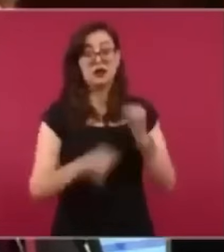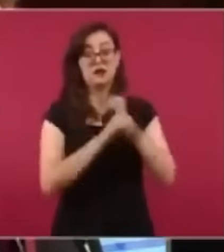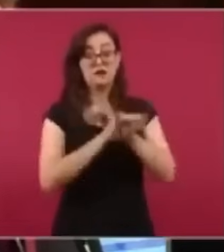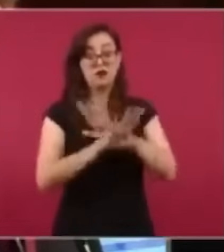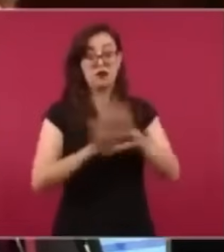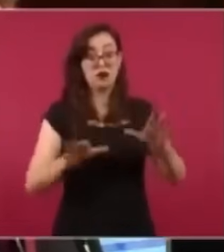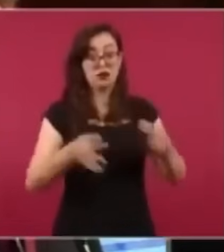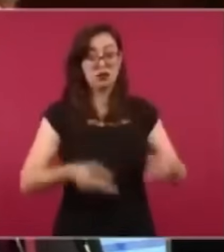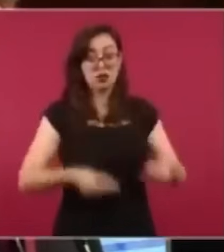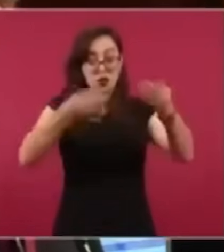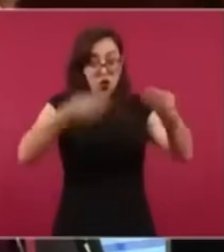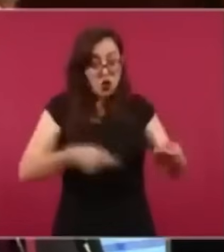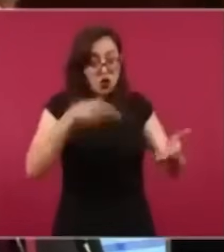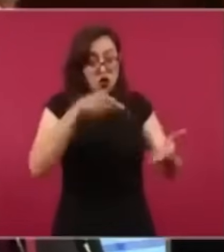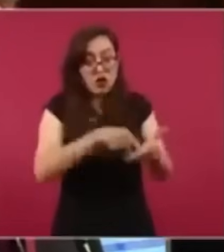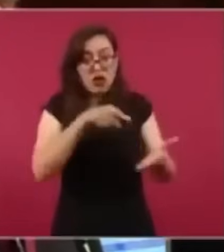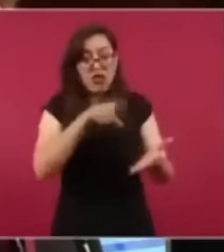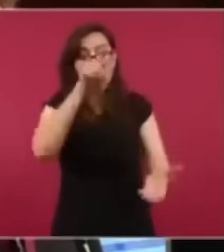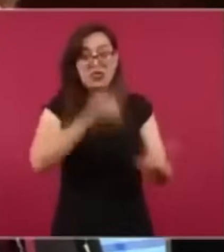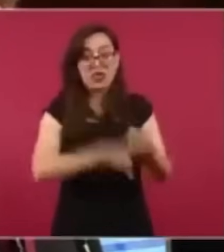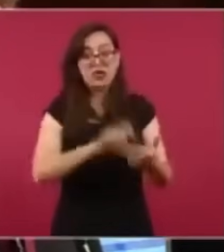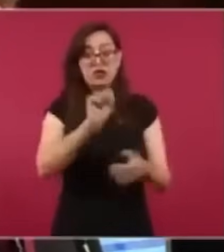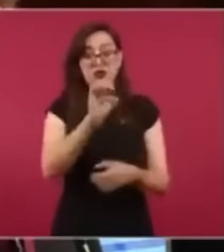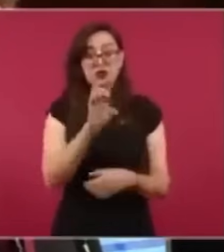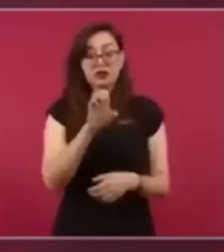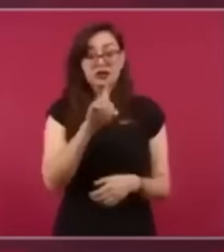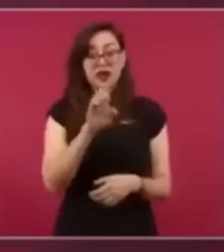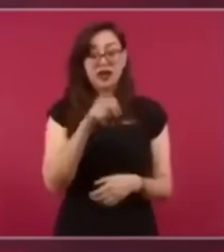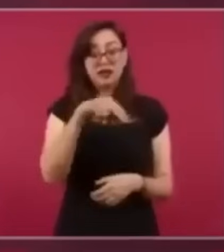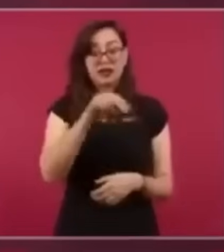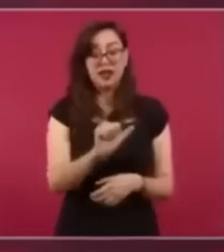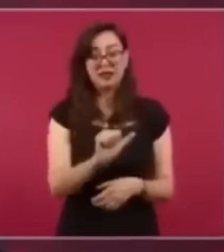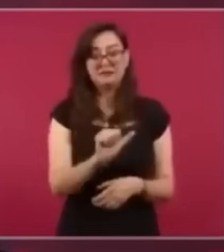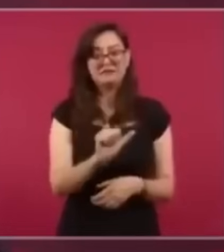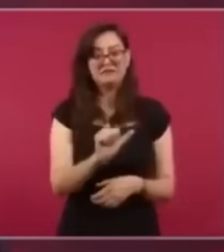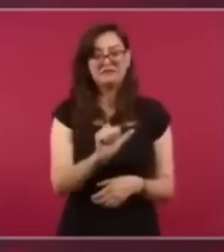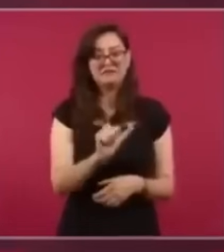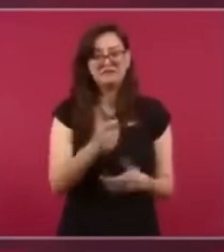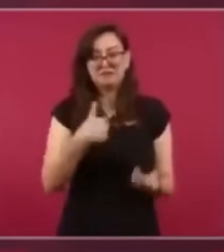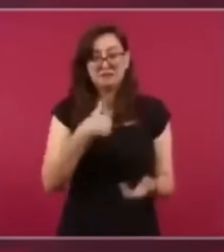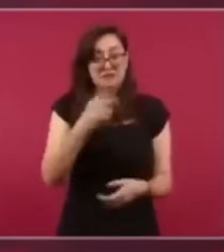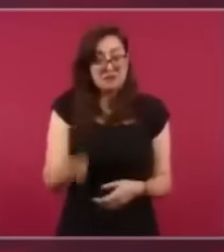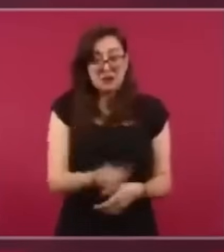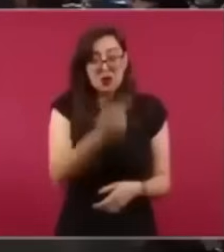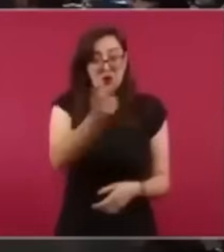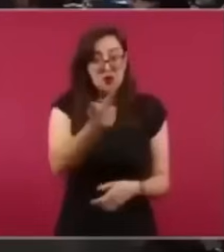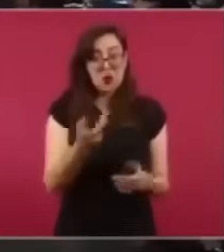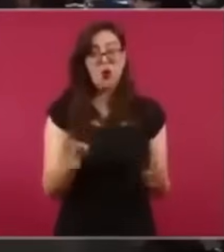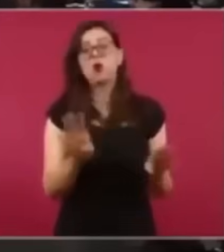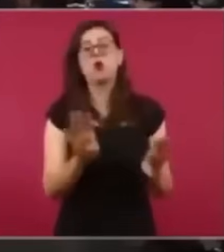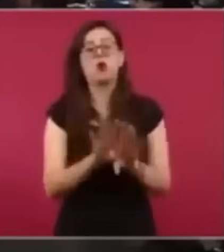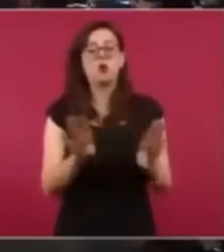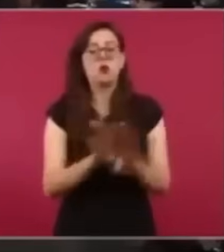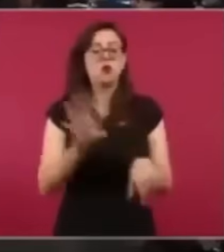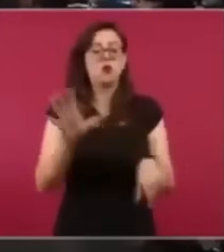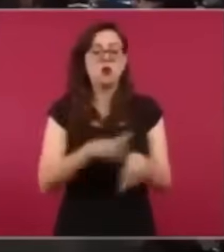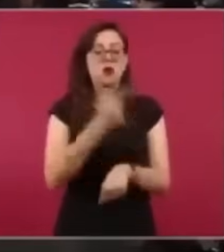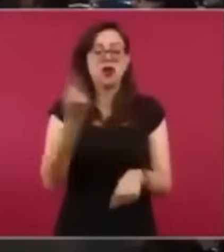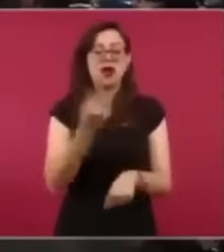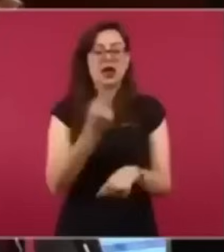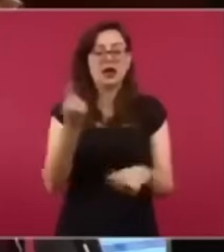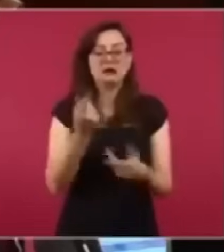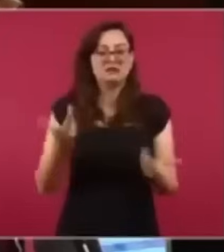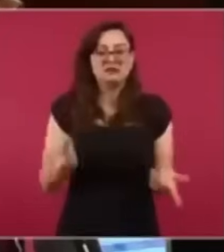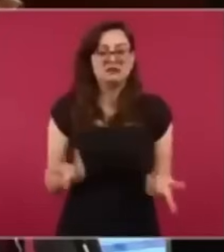la SEDENA, es un reporte interno. ¿Quién sabe? Mi pregunta es: ¿cuál es la base legal que le explicaron a